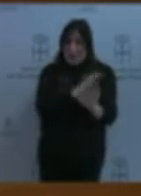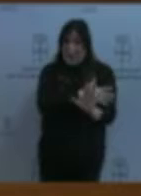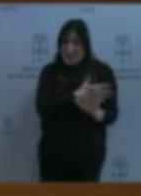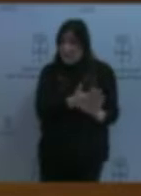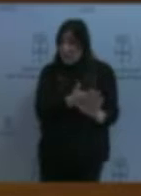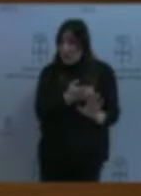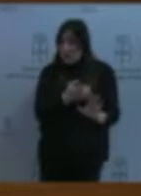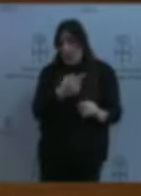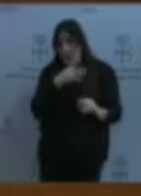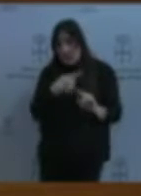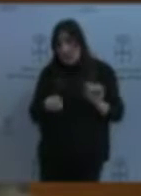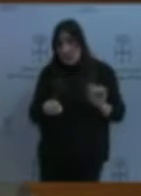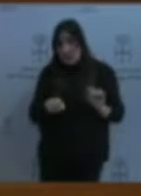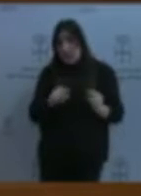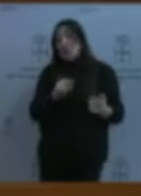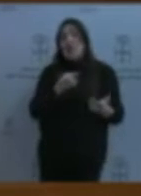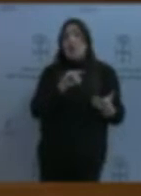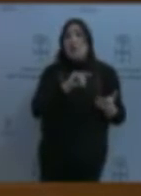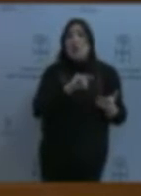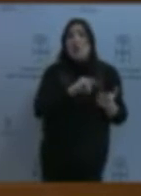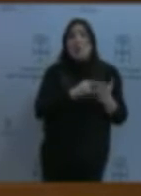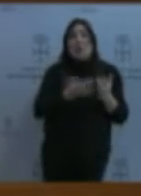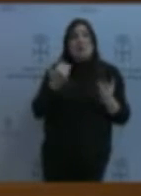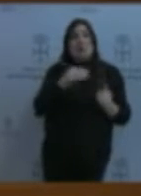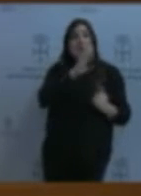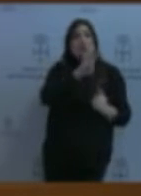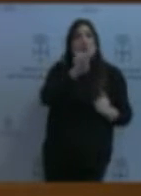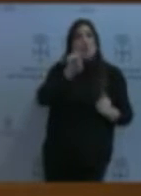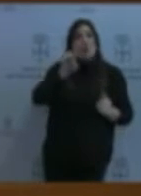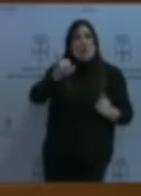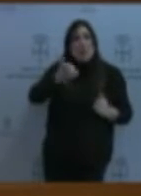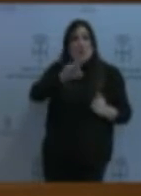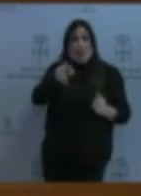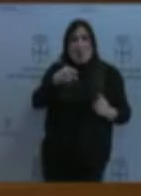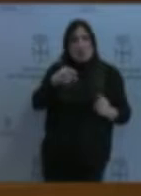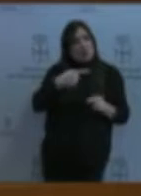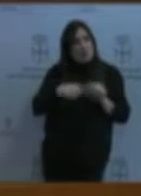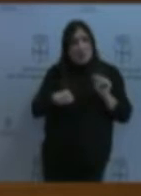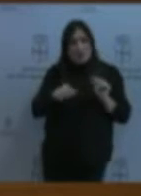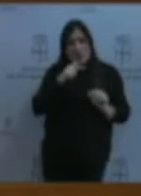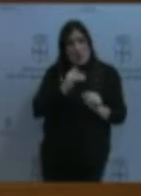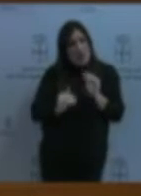era de 411.000 euros, sino que tenemos que pasar a una escala de actuación distinta.